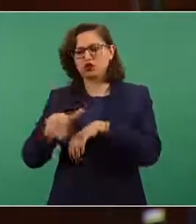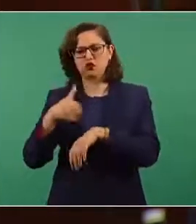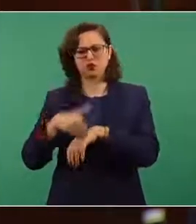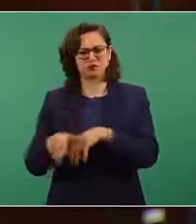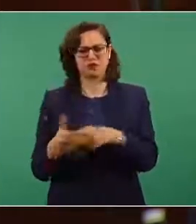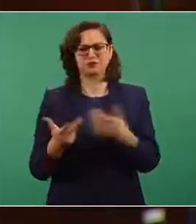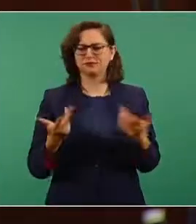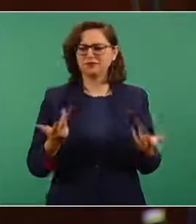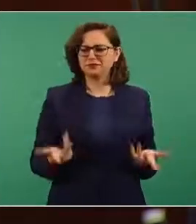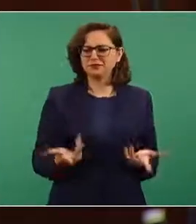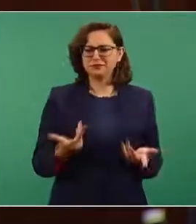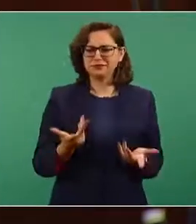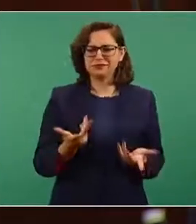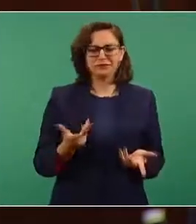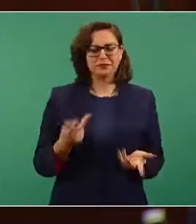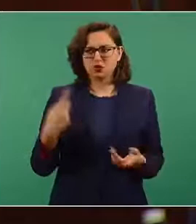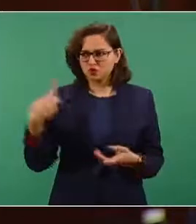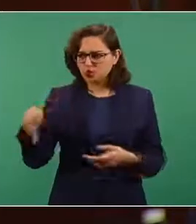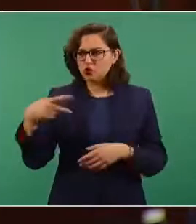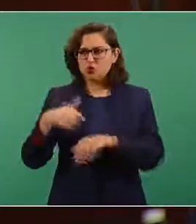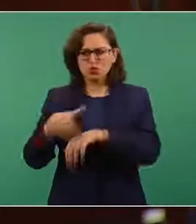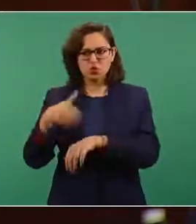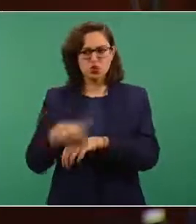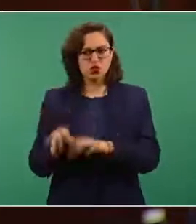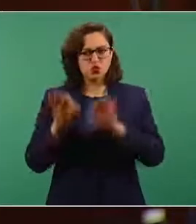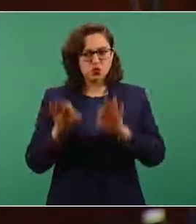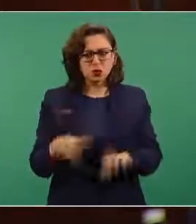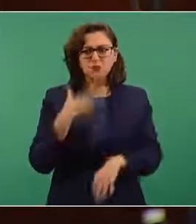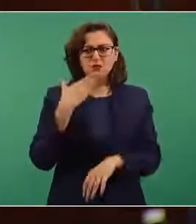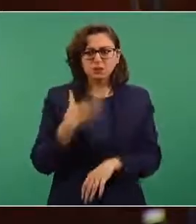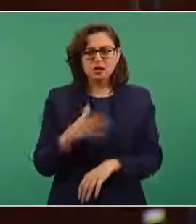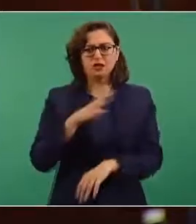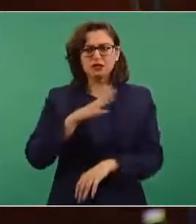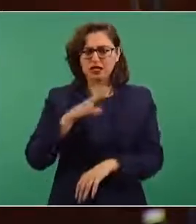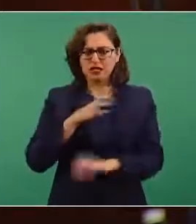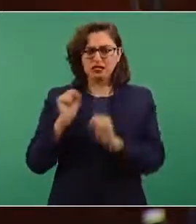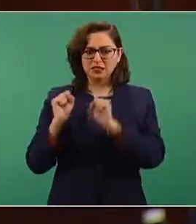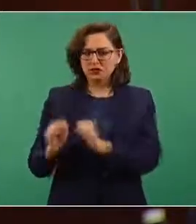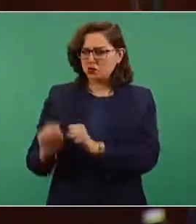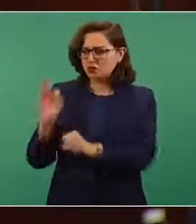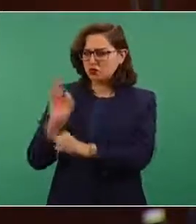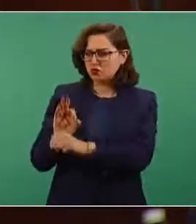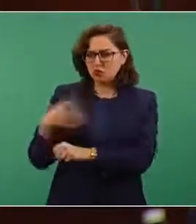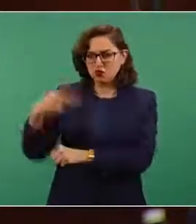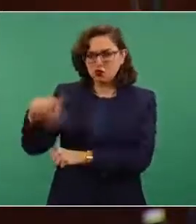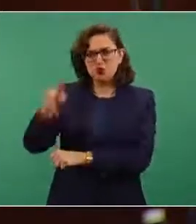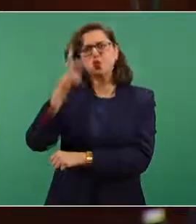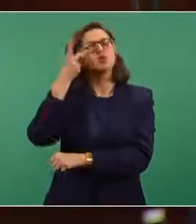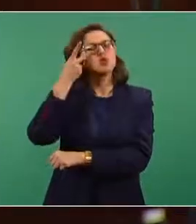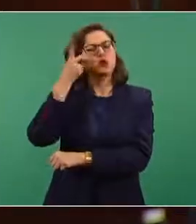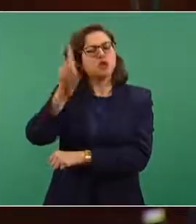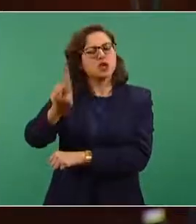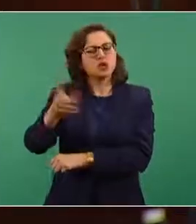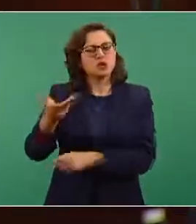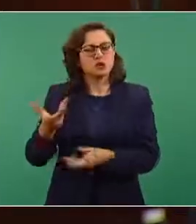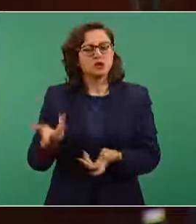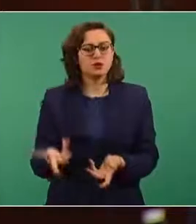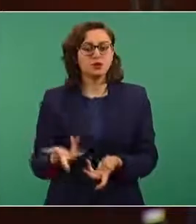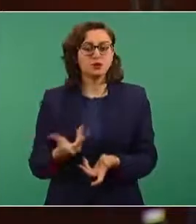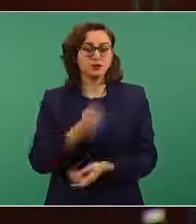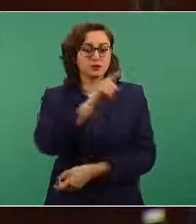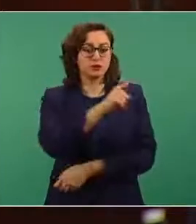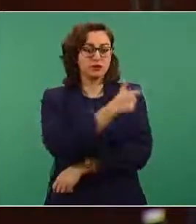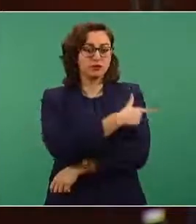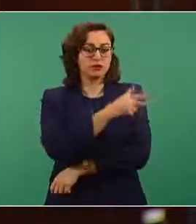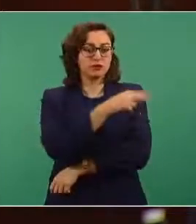esa está bien y tiene un seguro incluso vehicular. Los mismos guardias, la